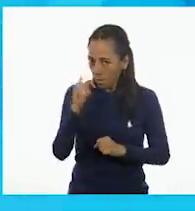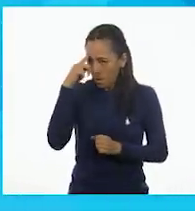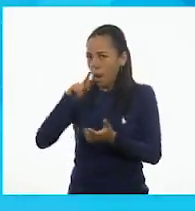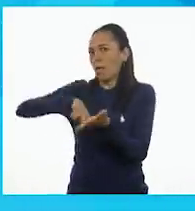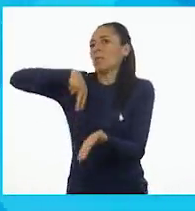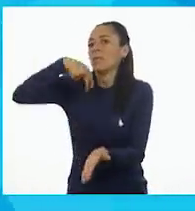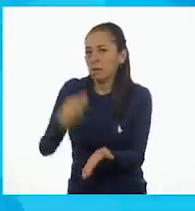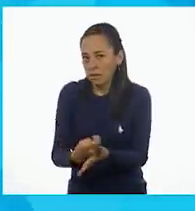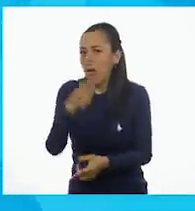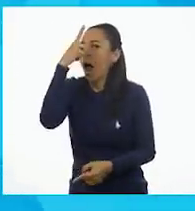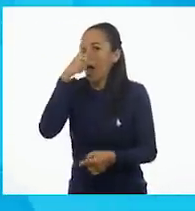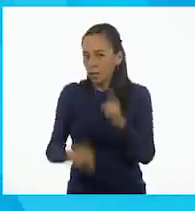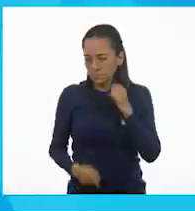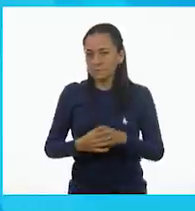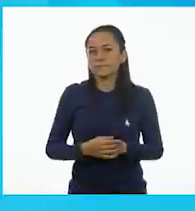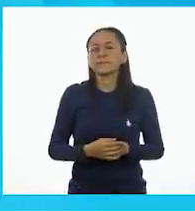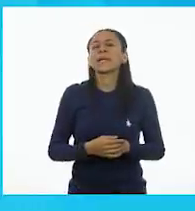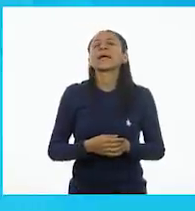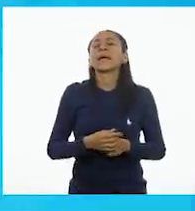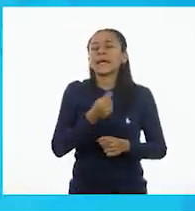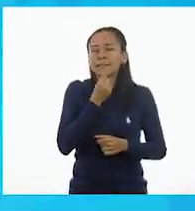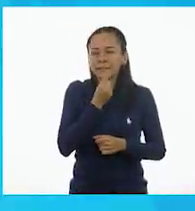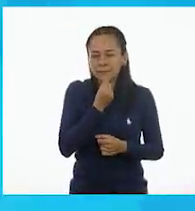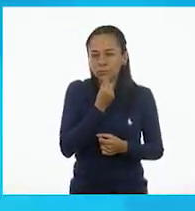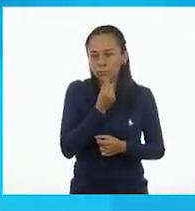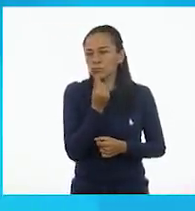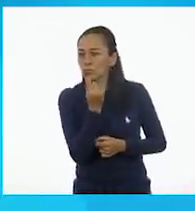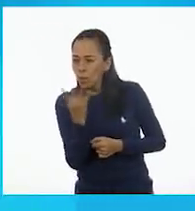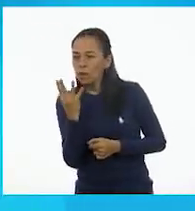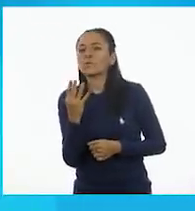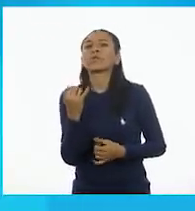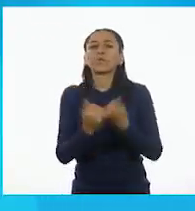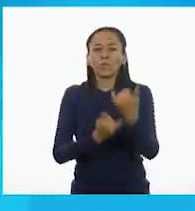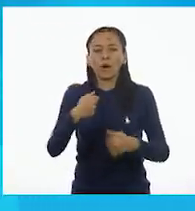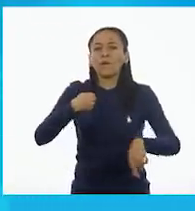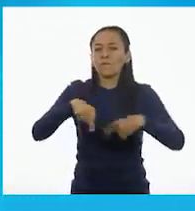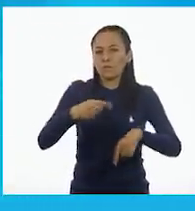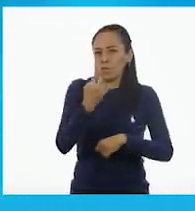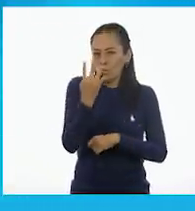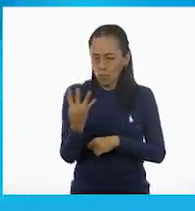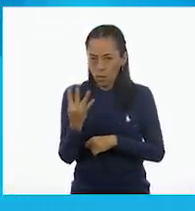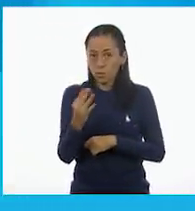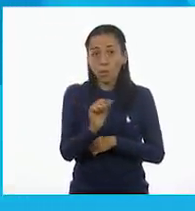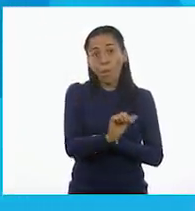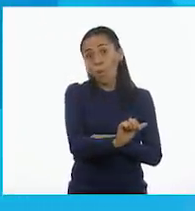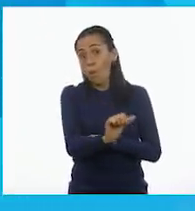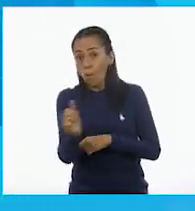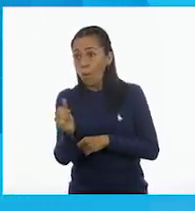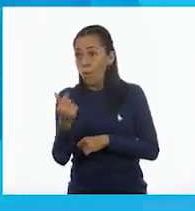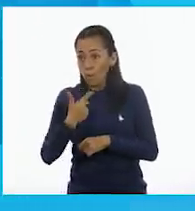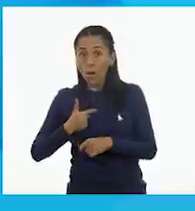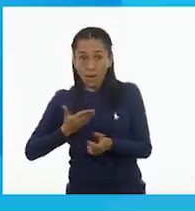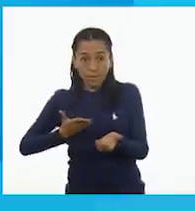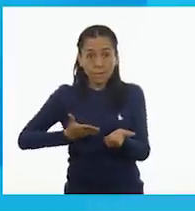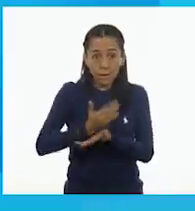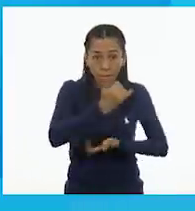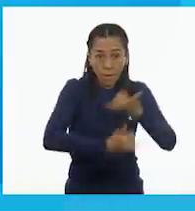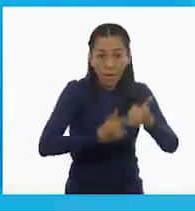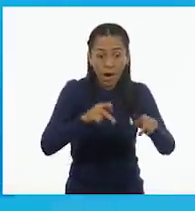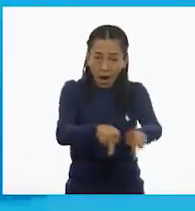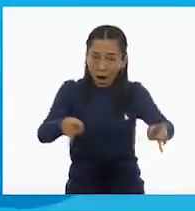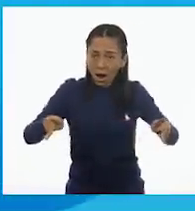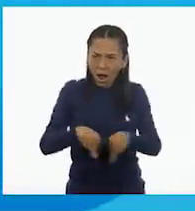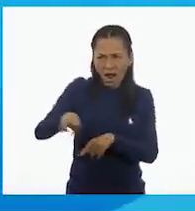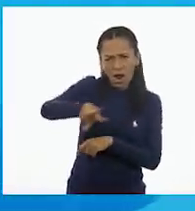niños jugaban fútbol, no permitían que los demás jugaran en el patio, así que algunas niñas y niños